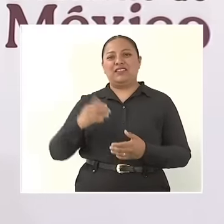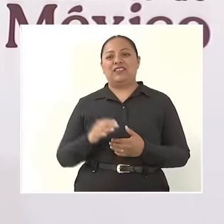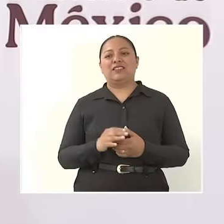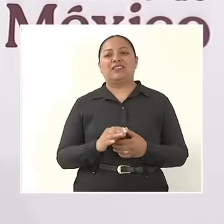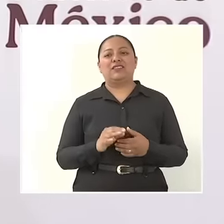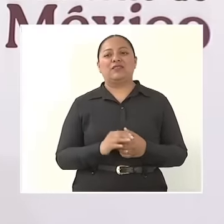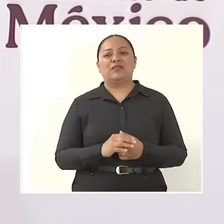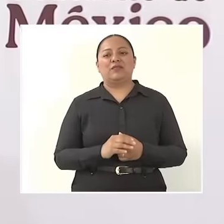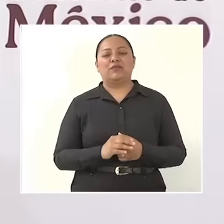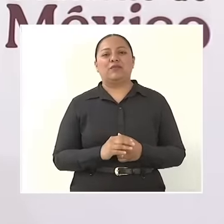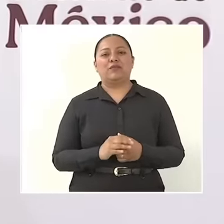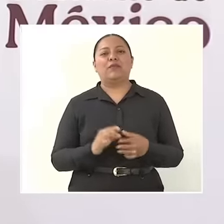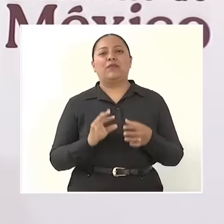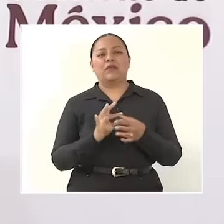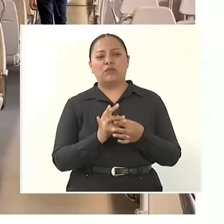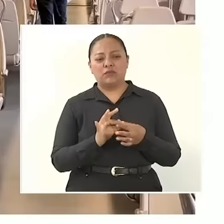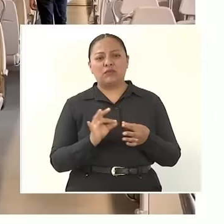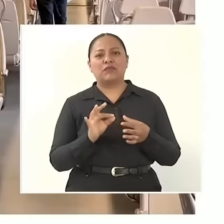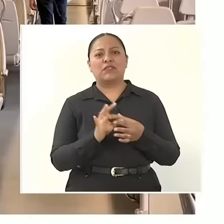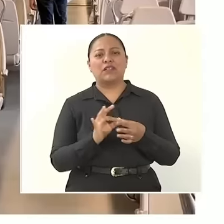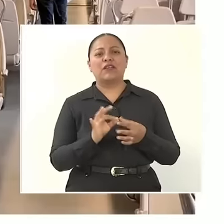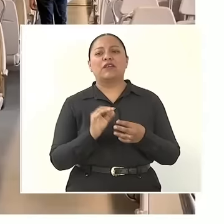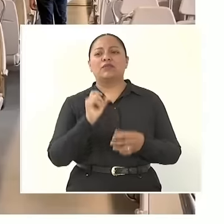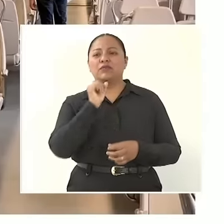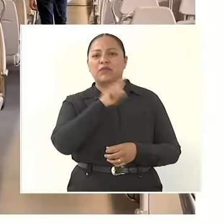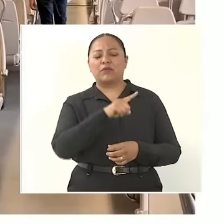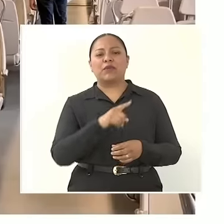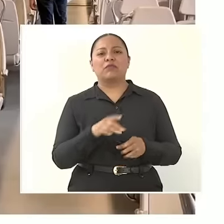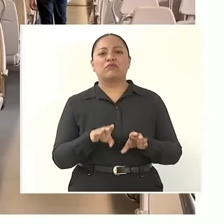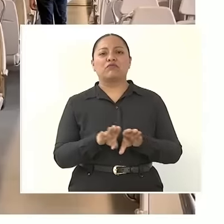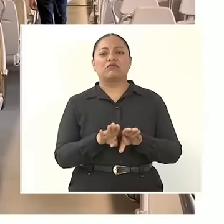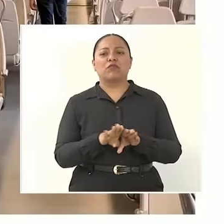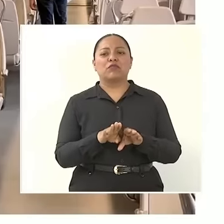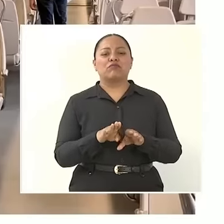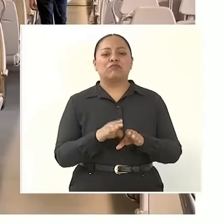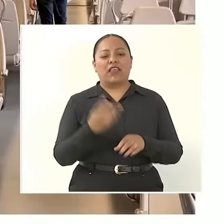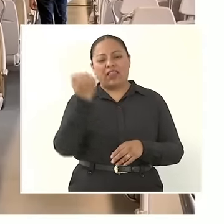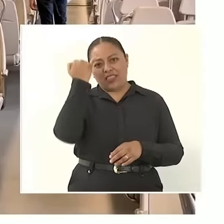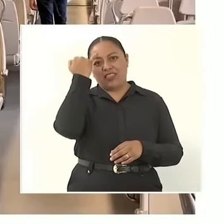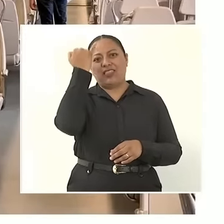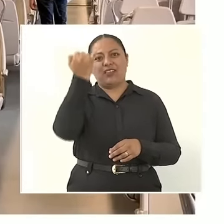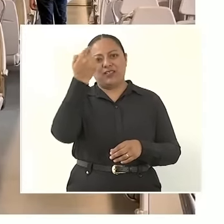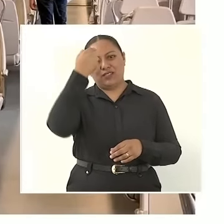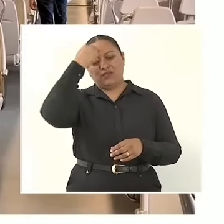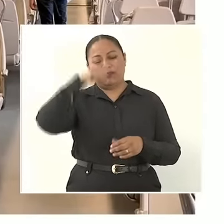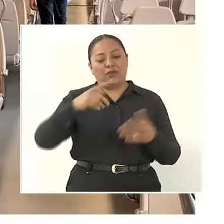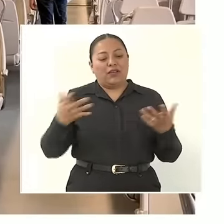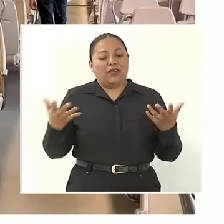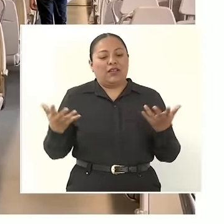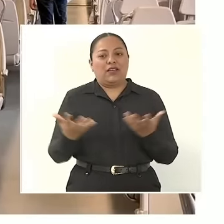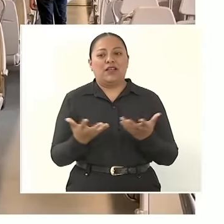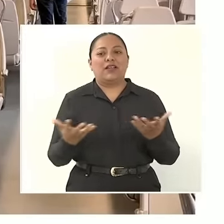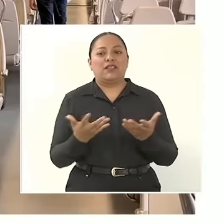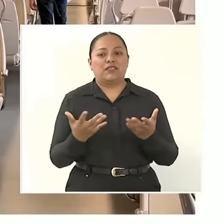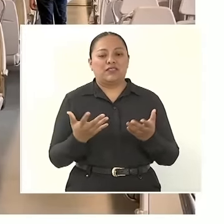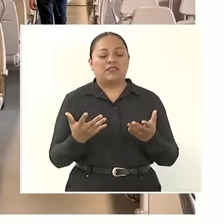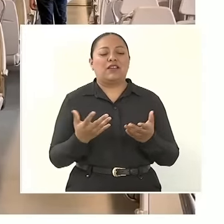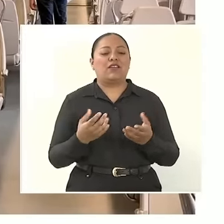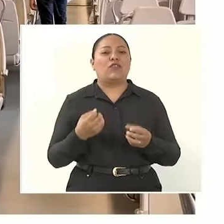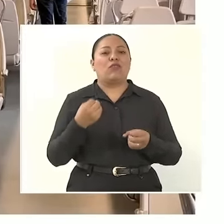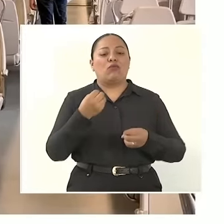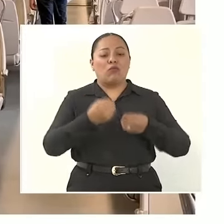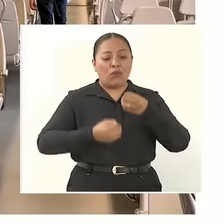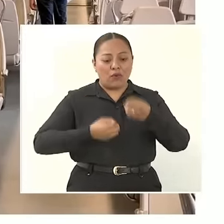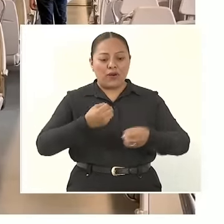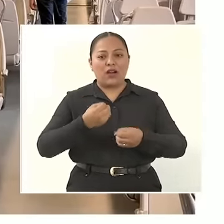y acción. Y decía también que la acción es convicción. Materializar esas convicciones es llevar a cabo obras. Y hoy la